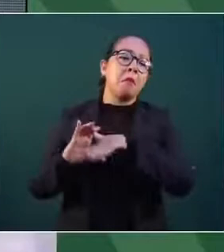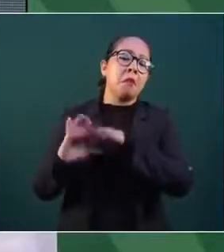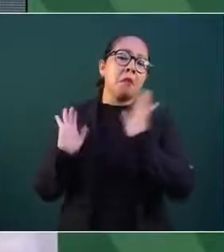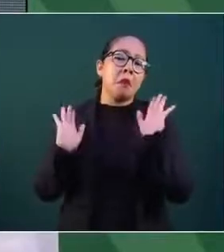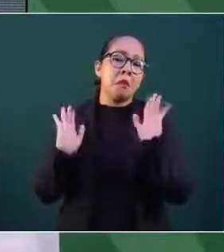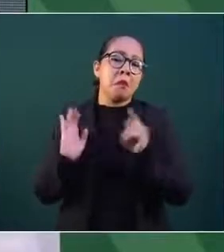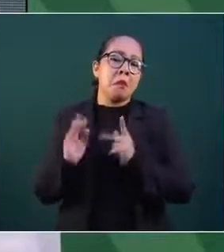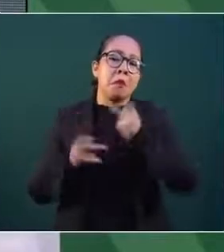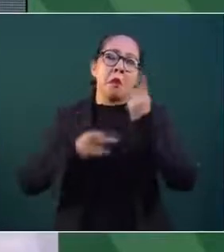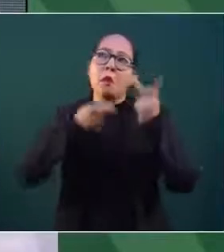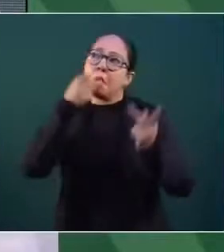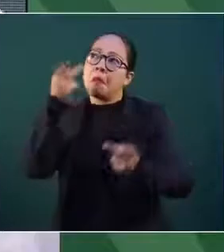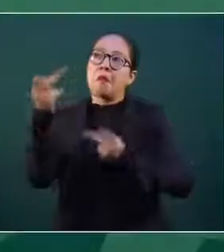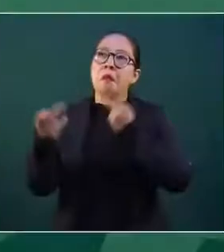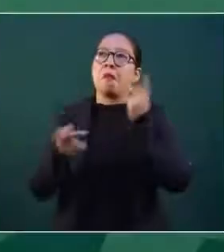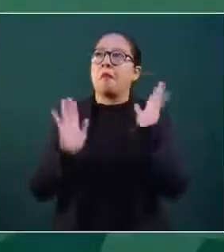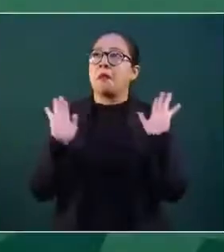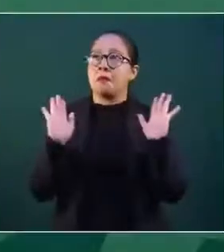demagogia.